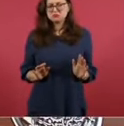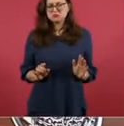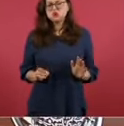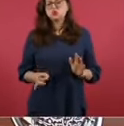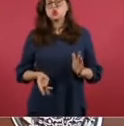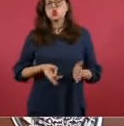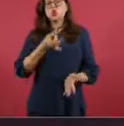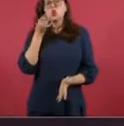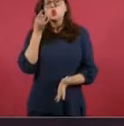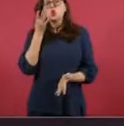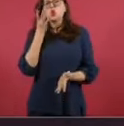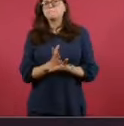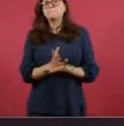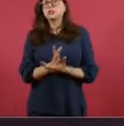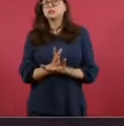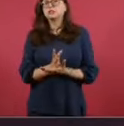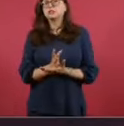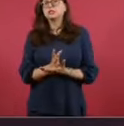una